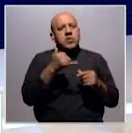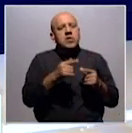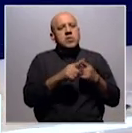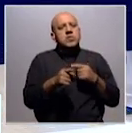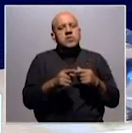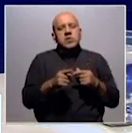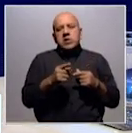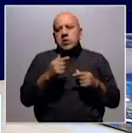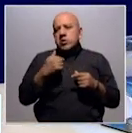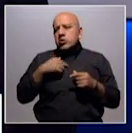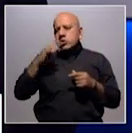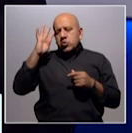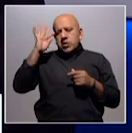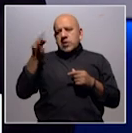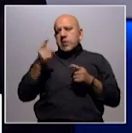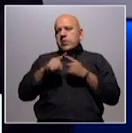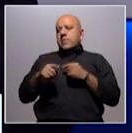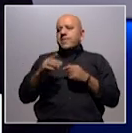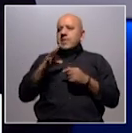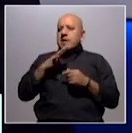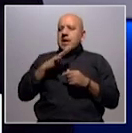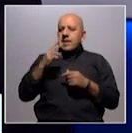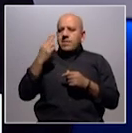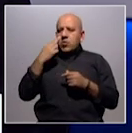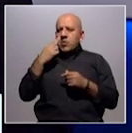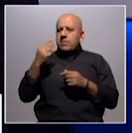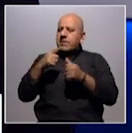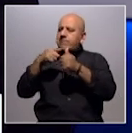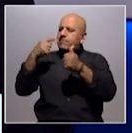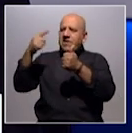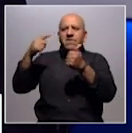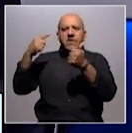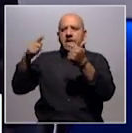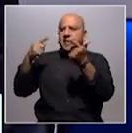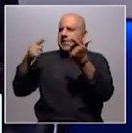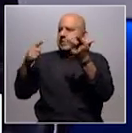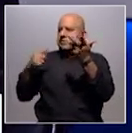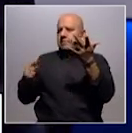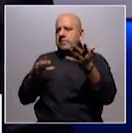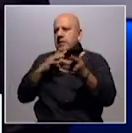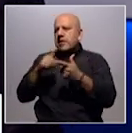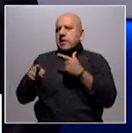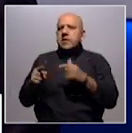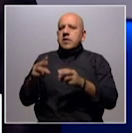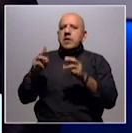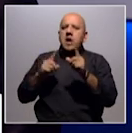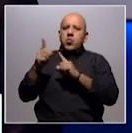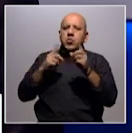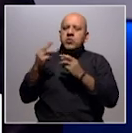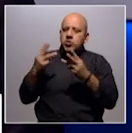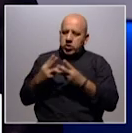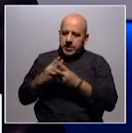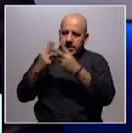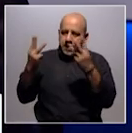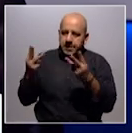pero yo creo que que son hay problemas de diverso tipo no hay problema en problemas son globales que tienen que ver